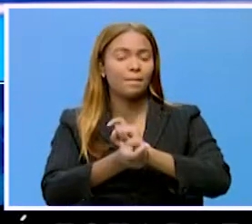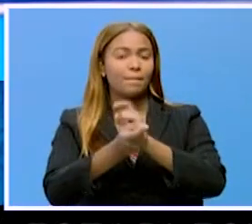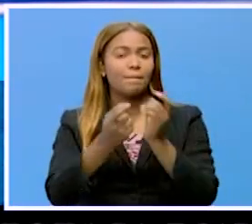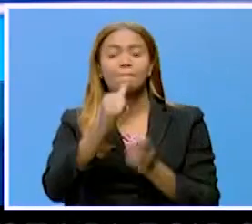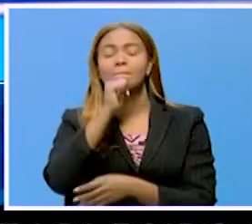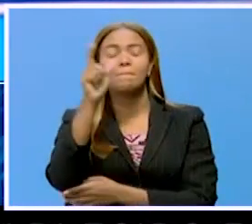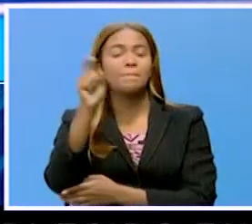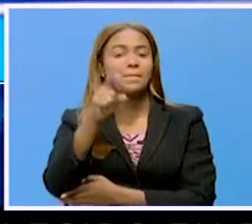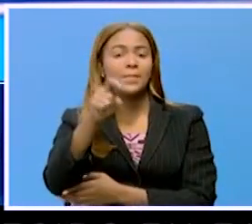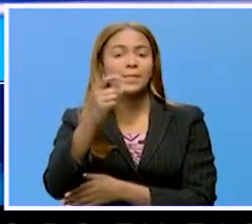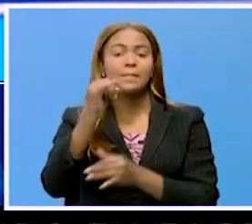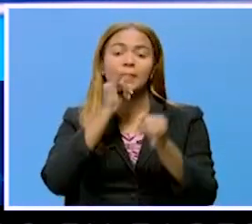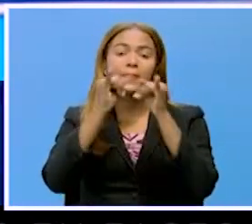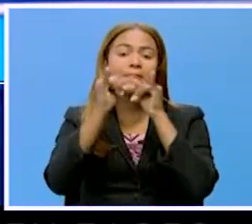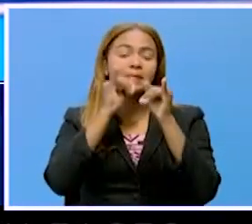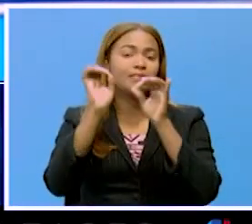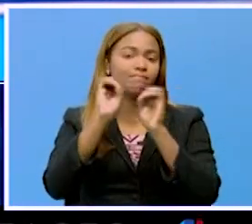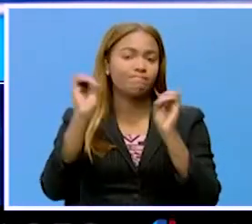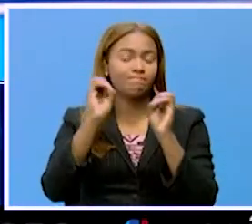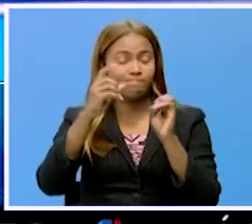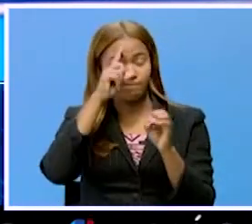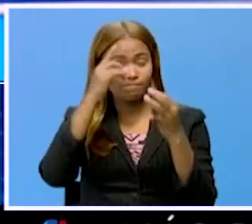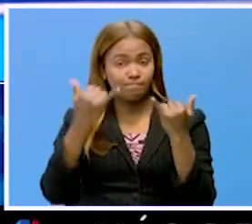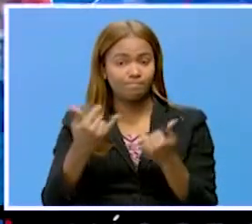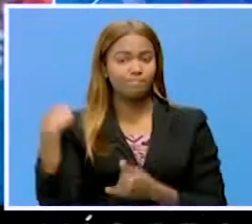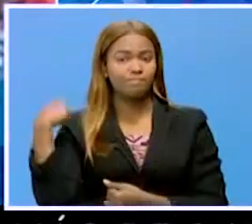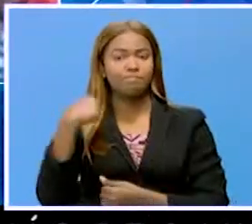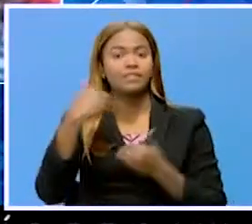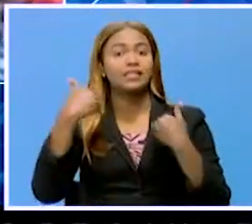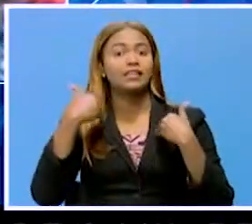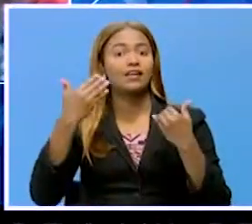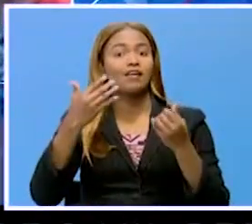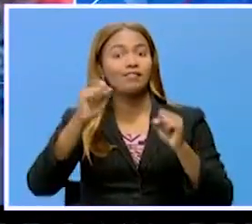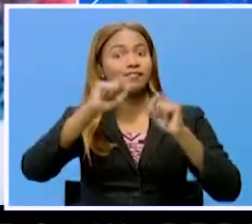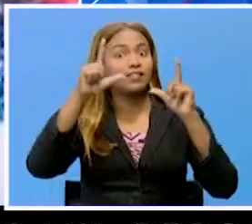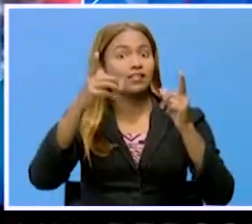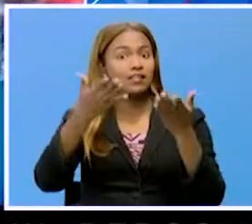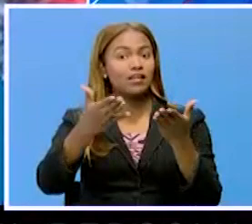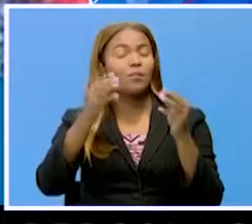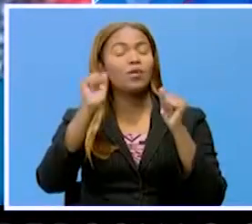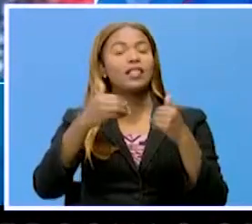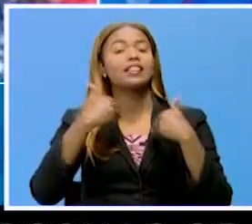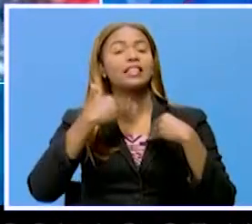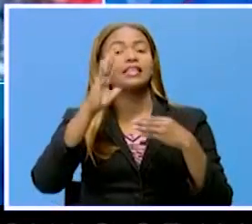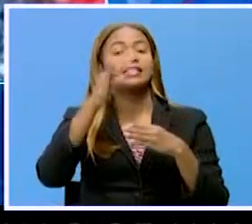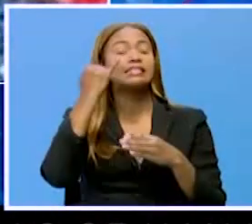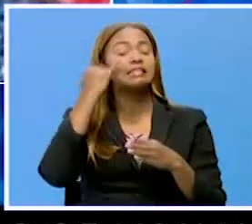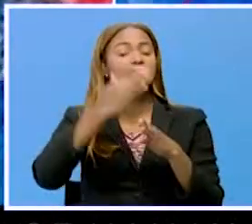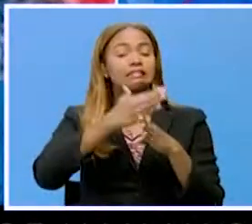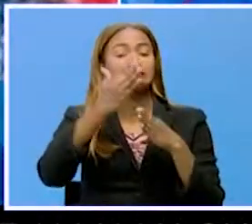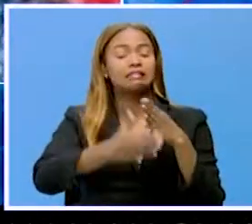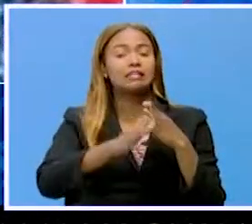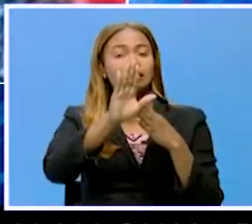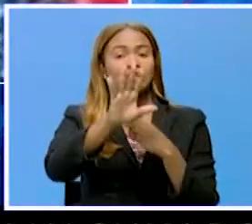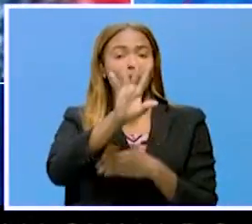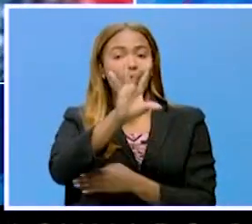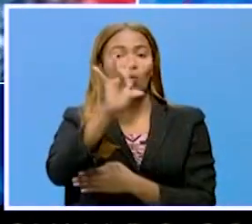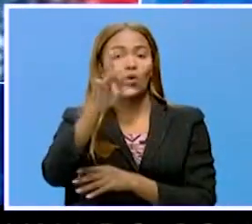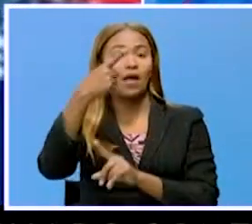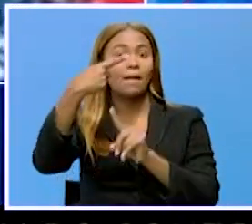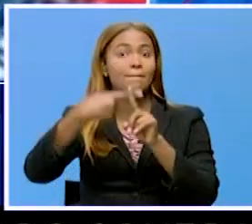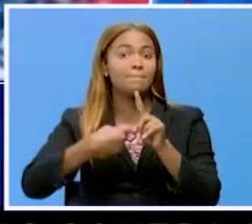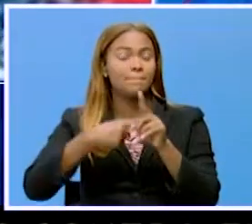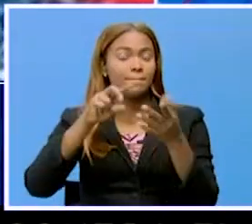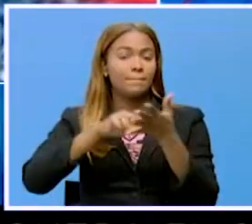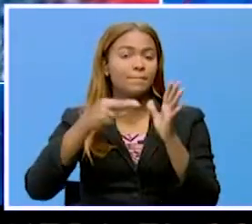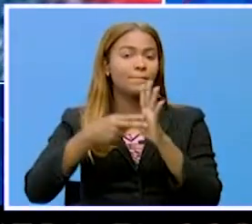sin necesidad de entrevista. En el día de hoy tenemos la noticia de que puede tener vencida 48 meses,